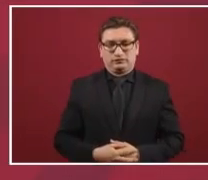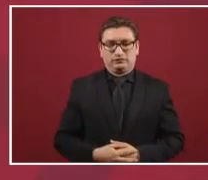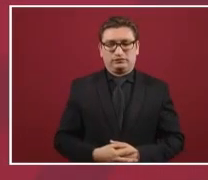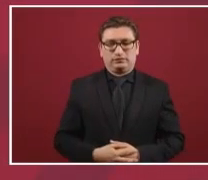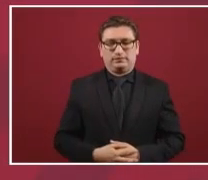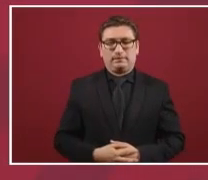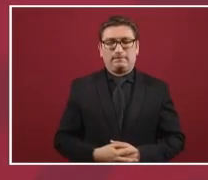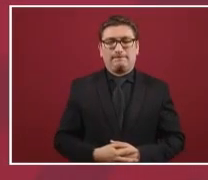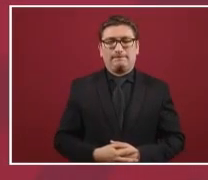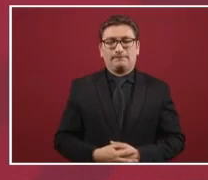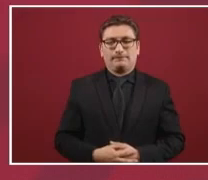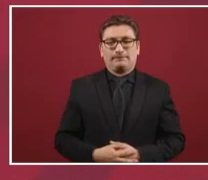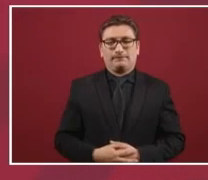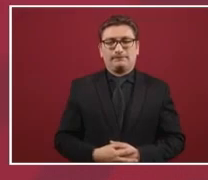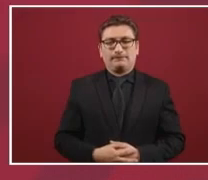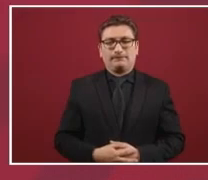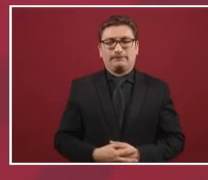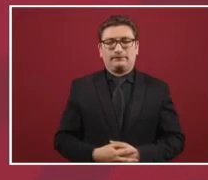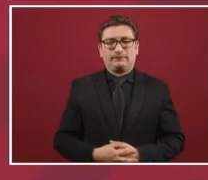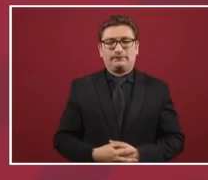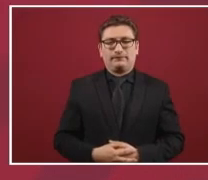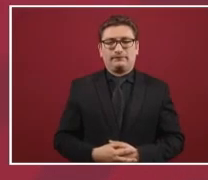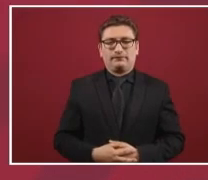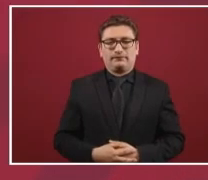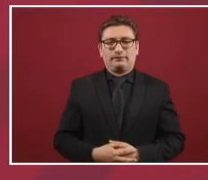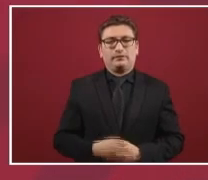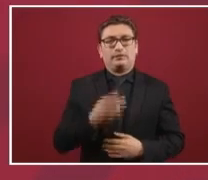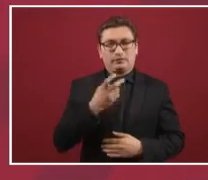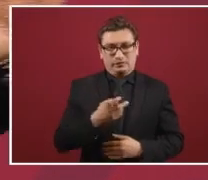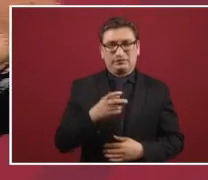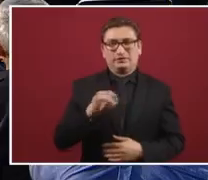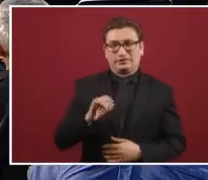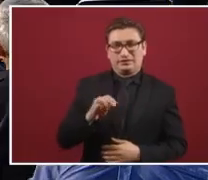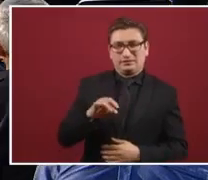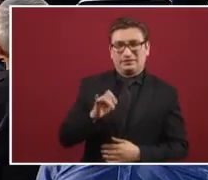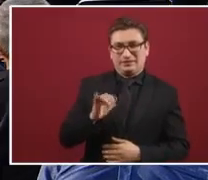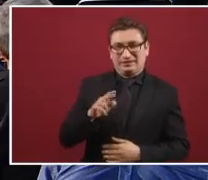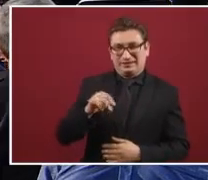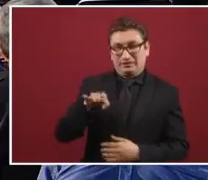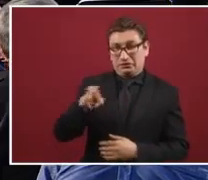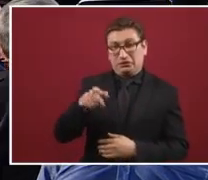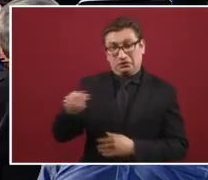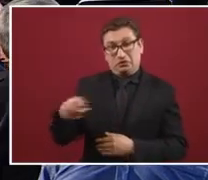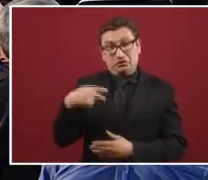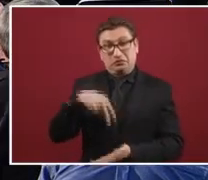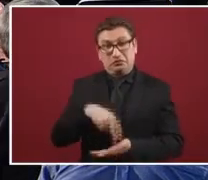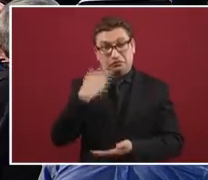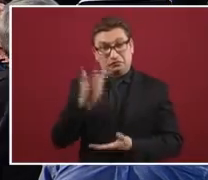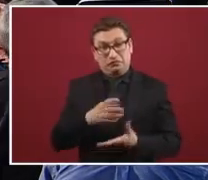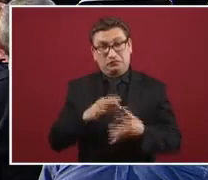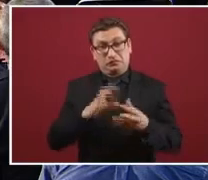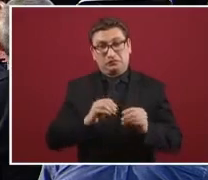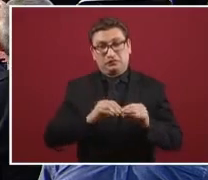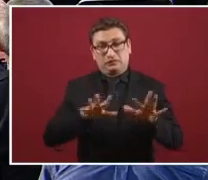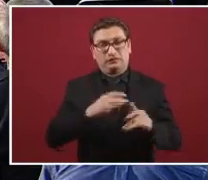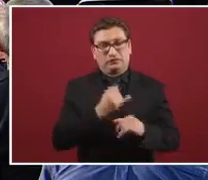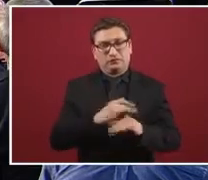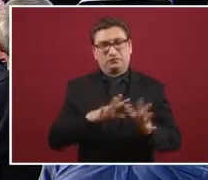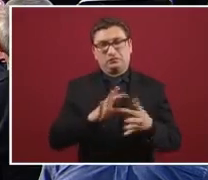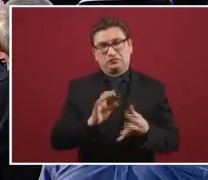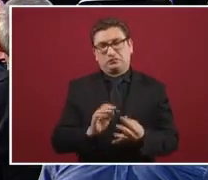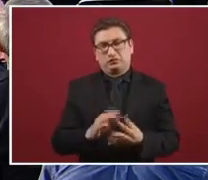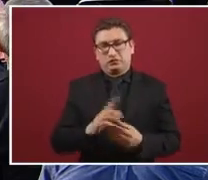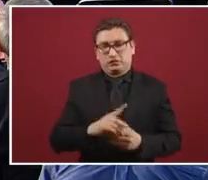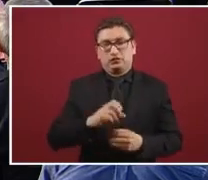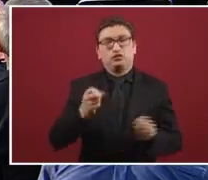Entonces vamos a dejarle a Irmerendia, que ya tiene ganas de informarles sobre este asunto, y